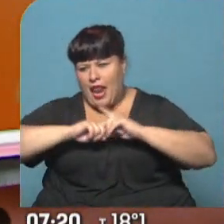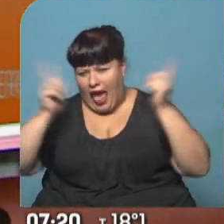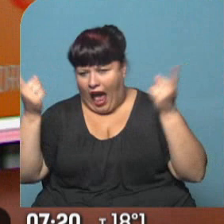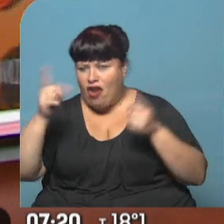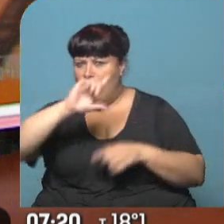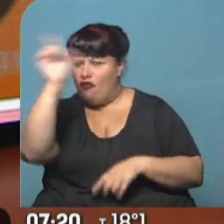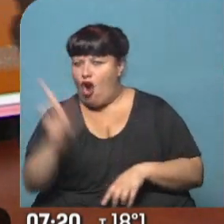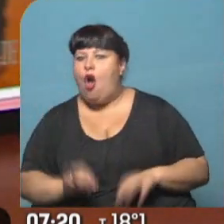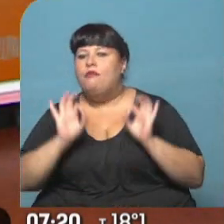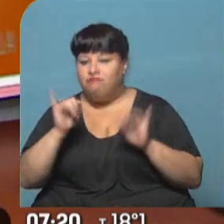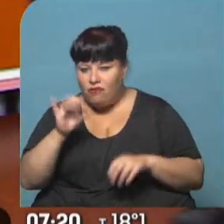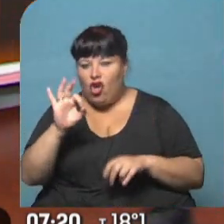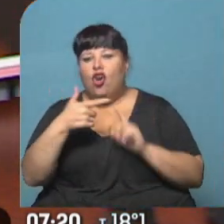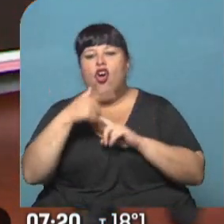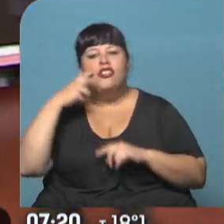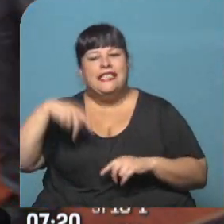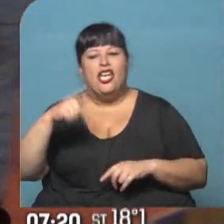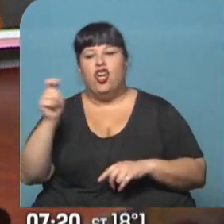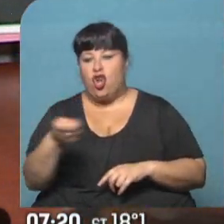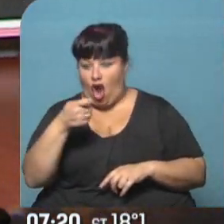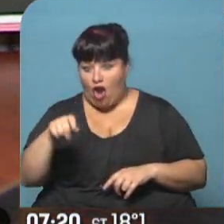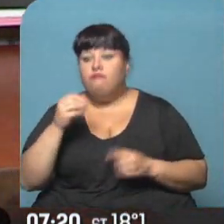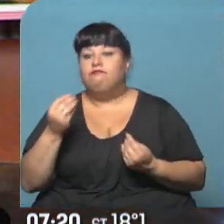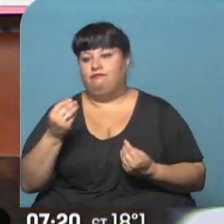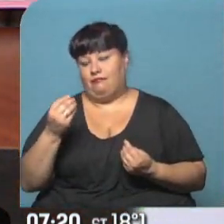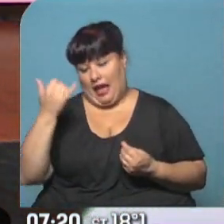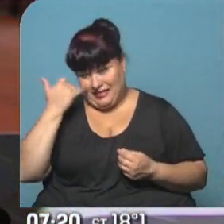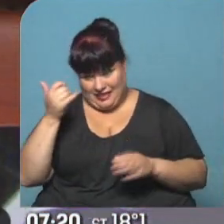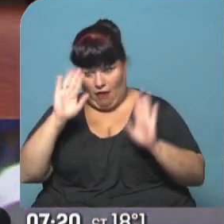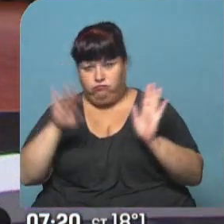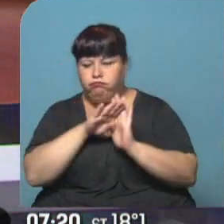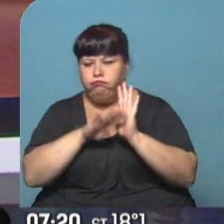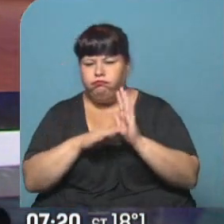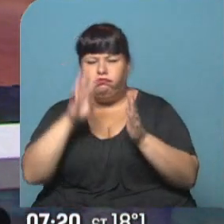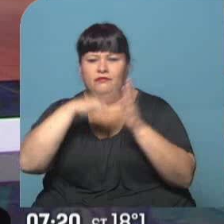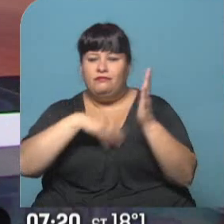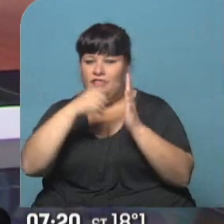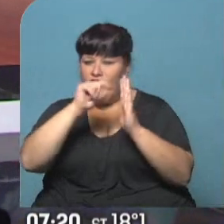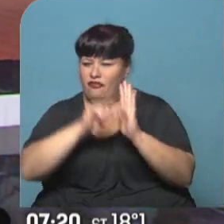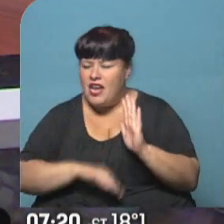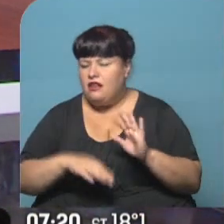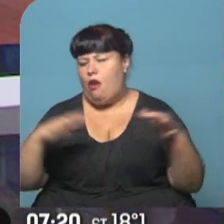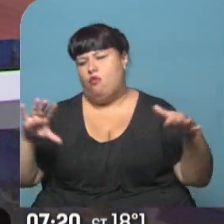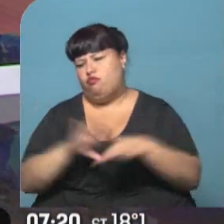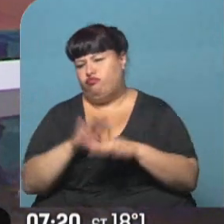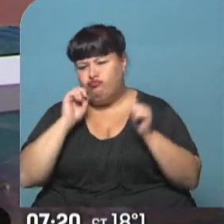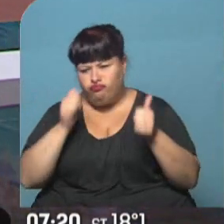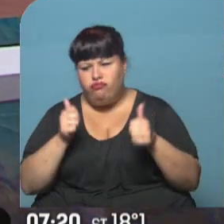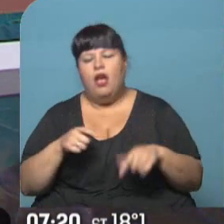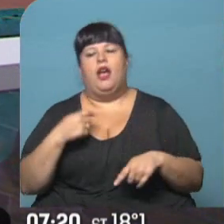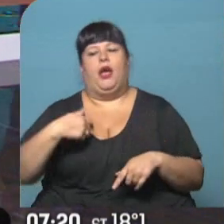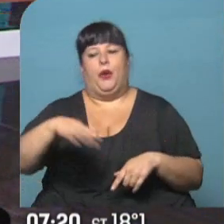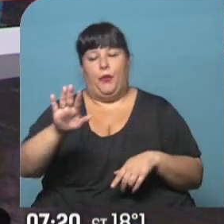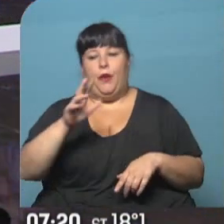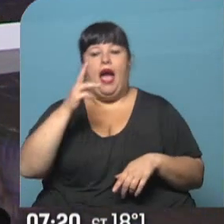más federal, sí, de Cosquín Rock, que va a tener, o que tiene ya programación, una grilla increíble. Se